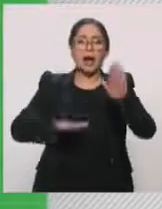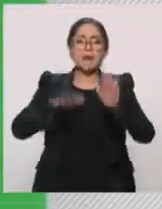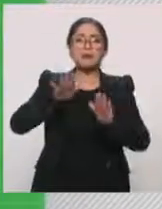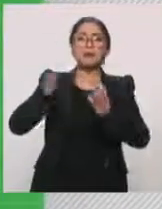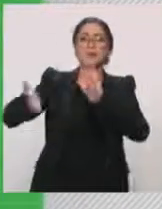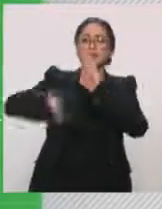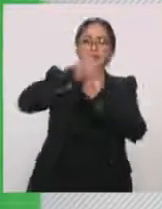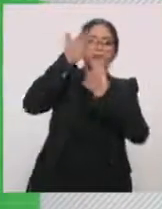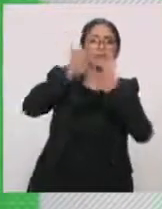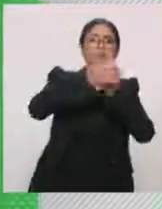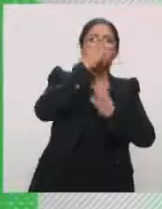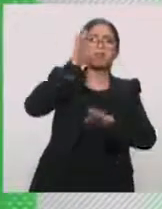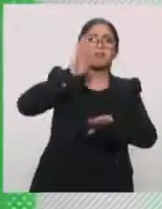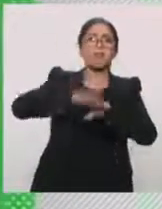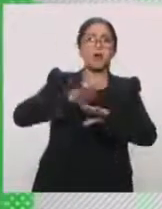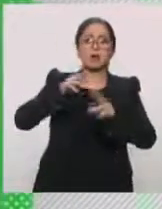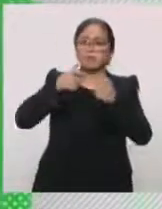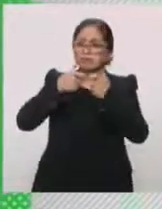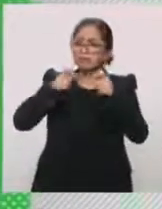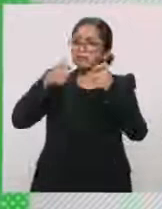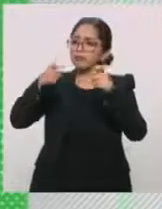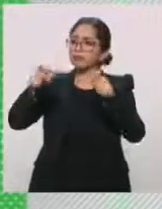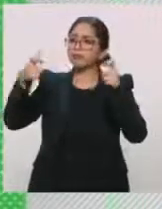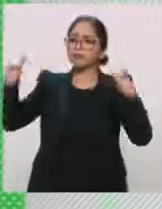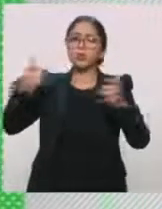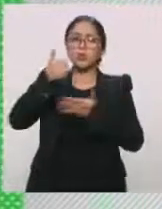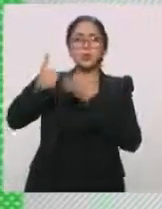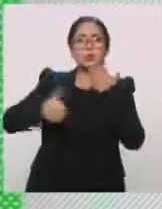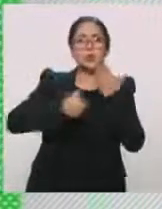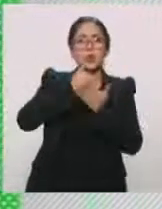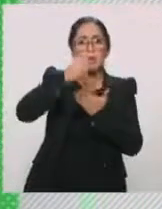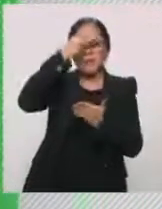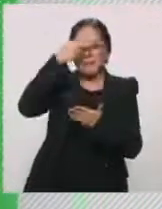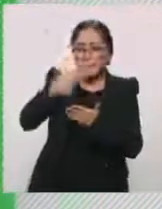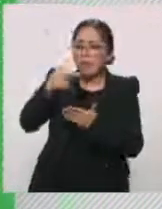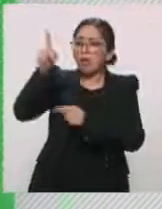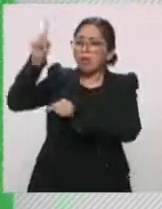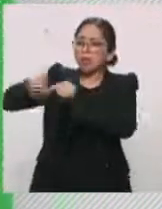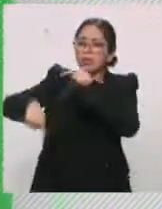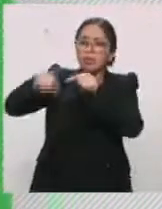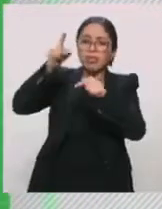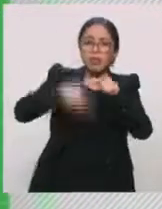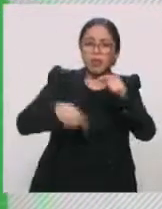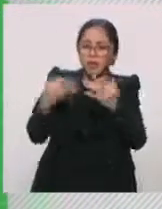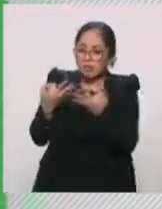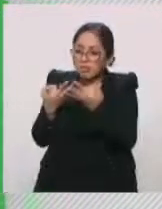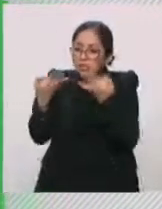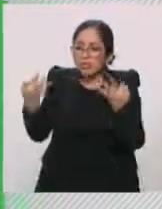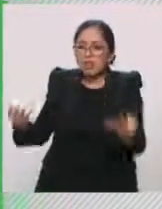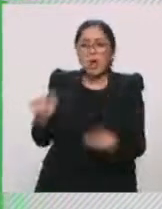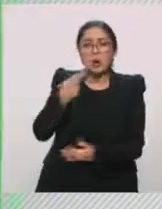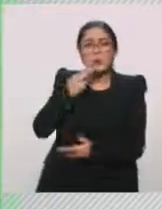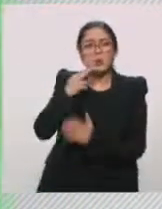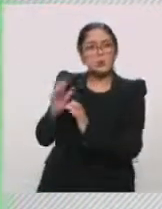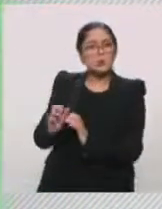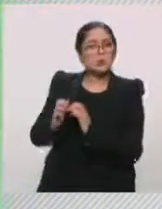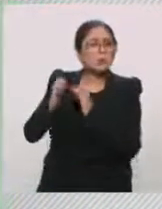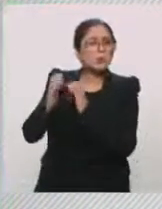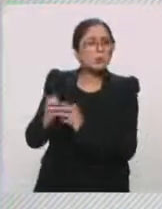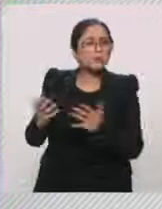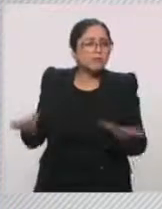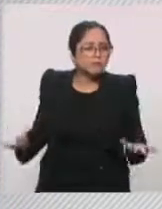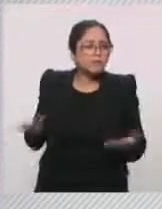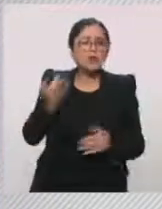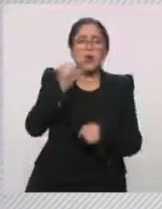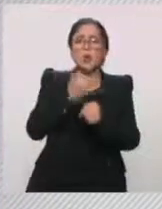acaparando más cantidad de suelo de conservación. En este sentido, ¿qué tanto se ha